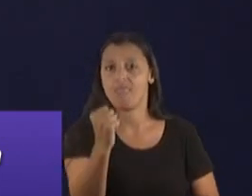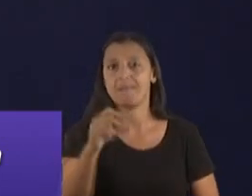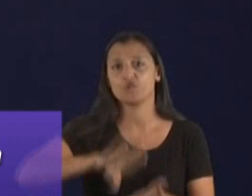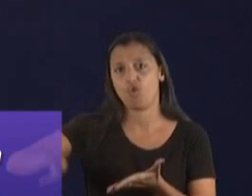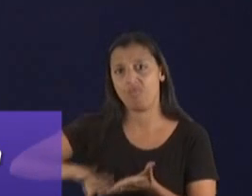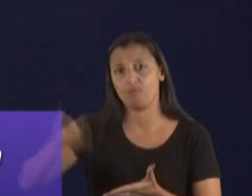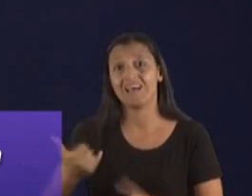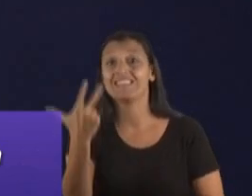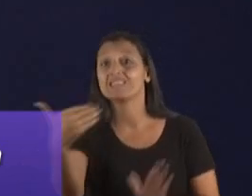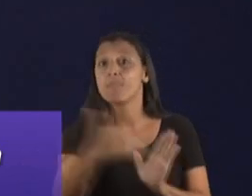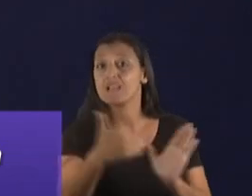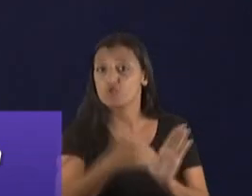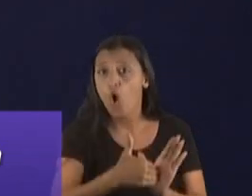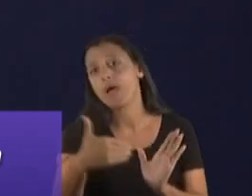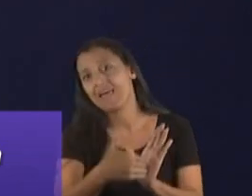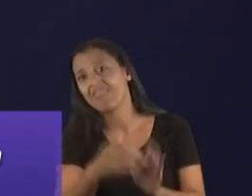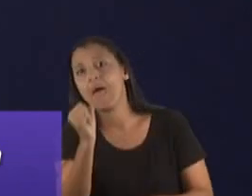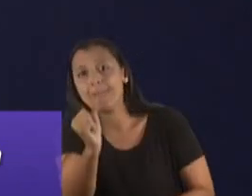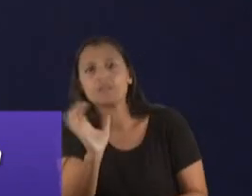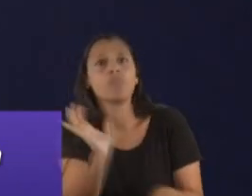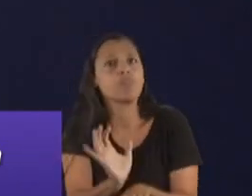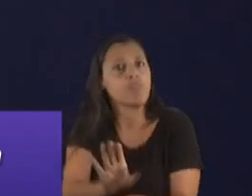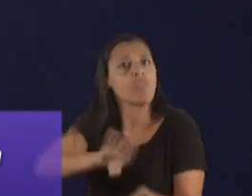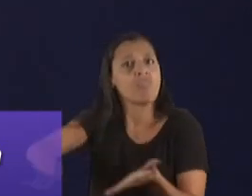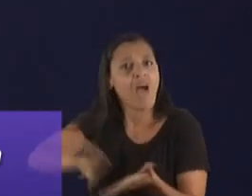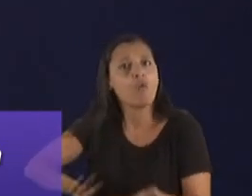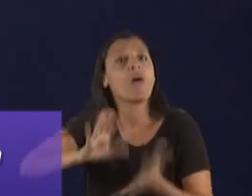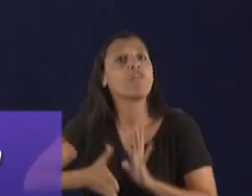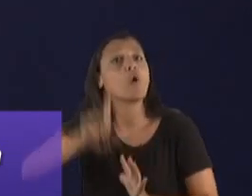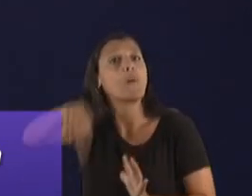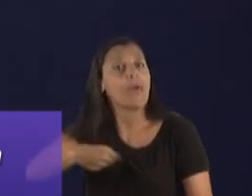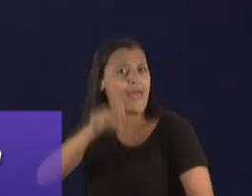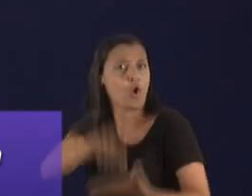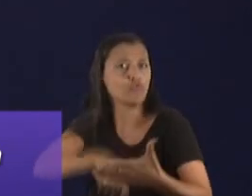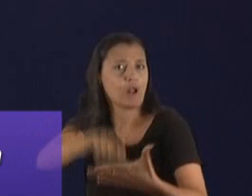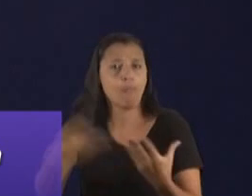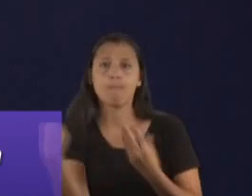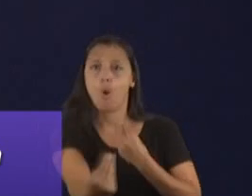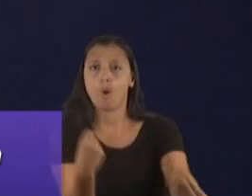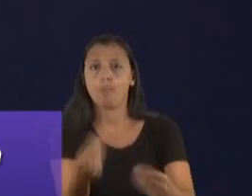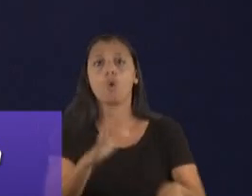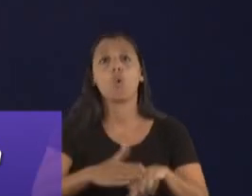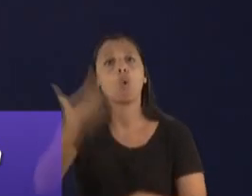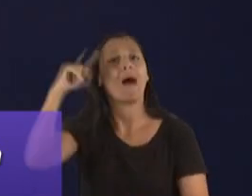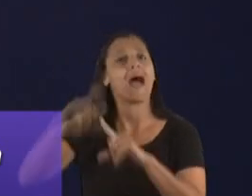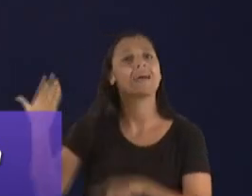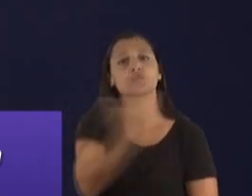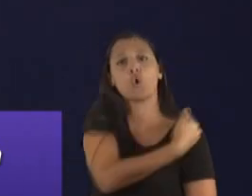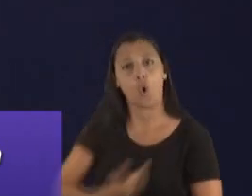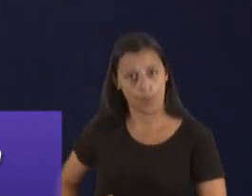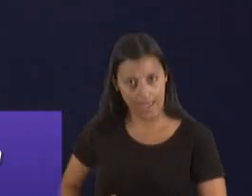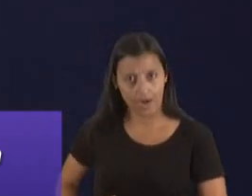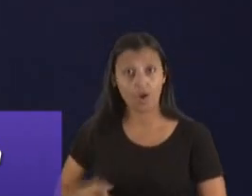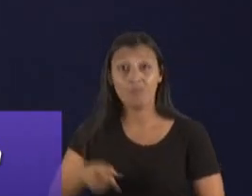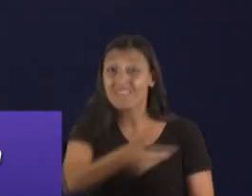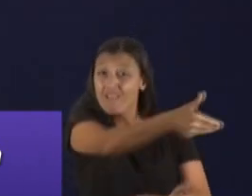millones de pesos, para que se entienda bien, es la deuda de contrataciones que ha dejado el gobierno anterior. Este informe